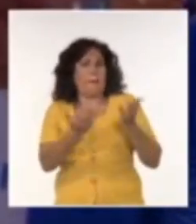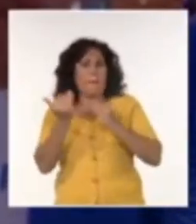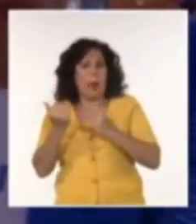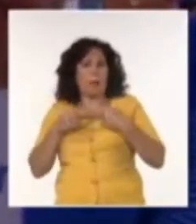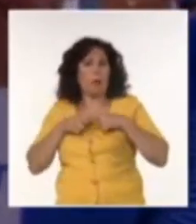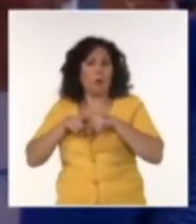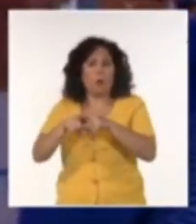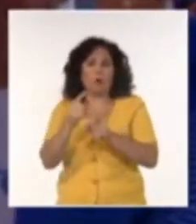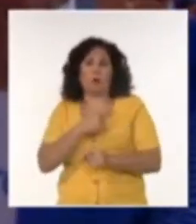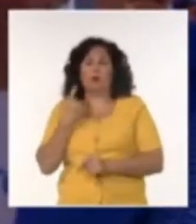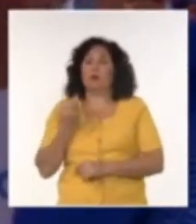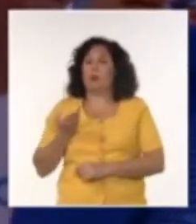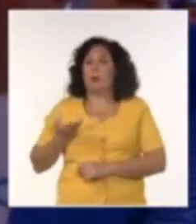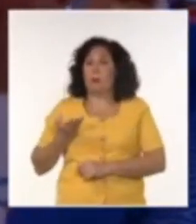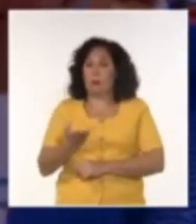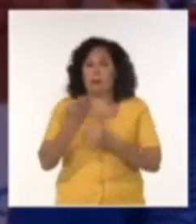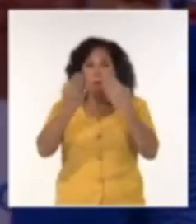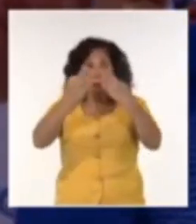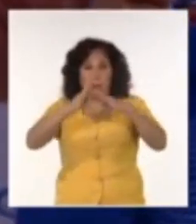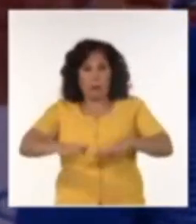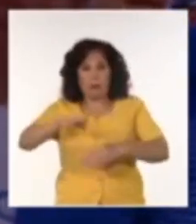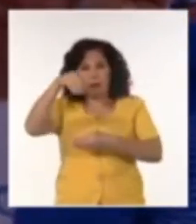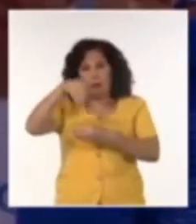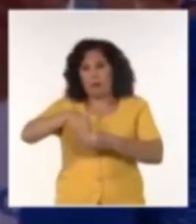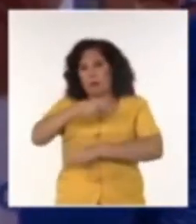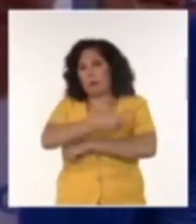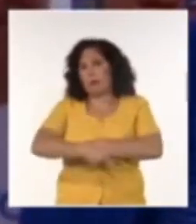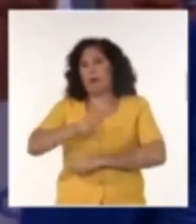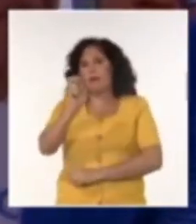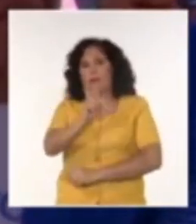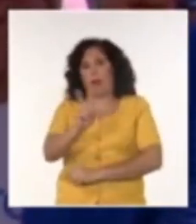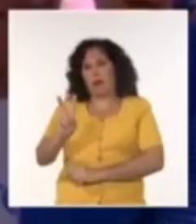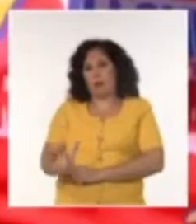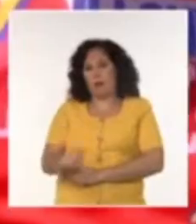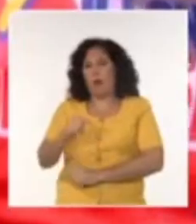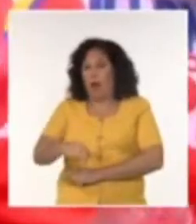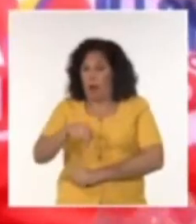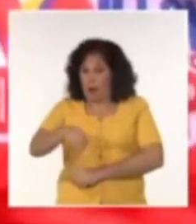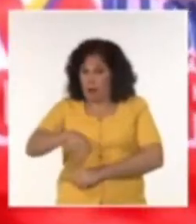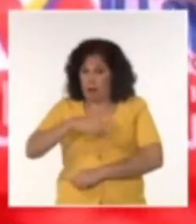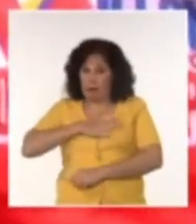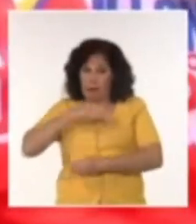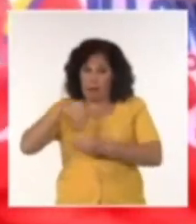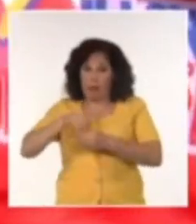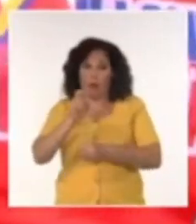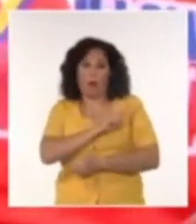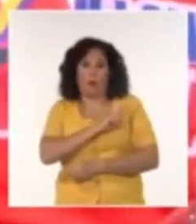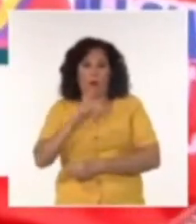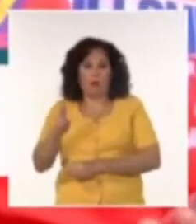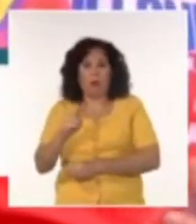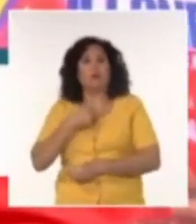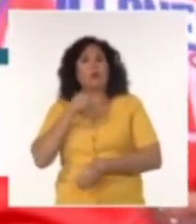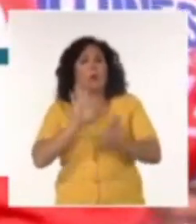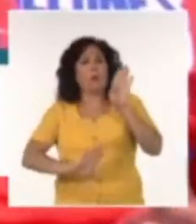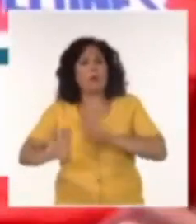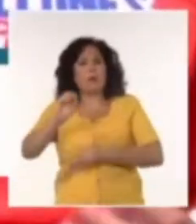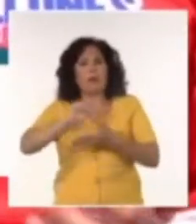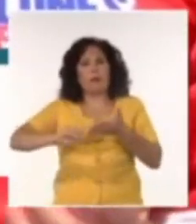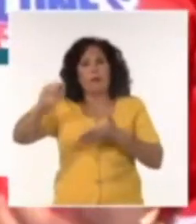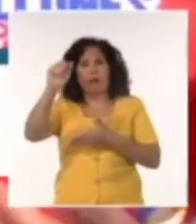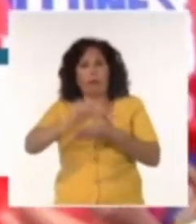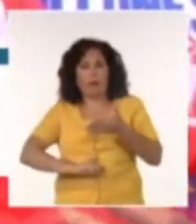y pidiendo que la paz esté en Venezuela. Aquí están los revolucionarios para defender los votos y defender nuestro